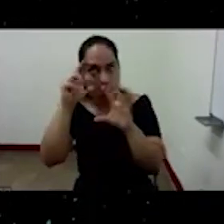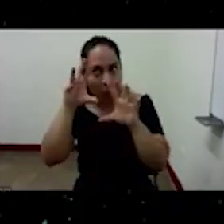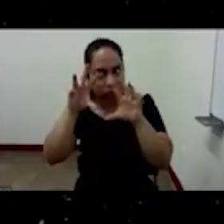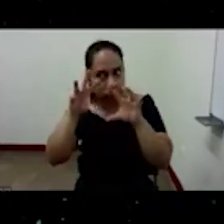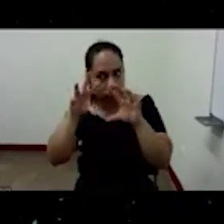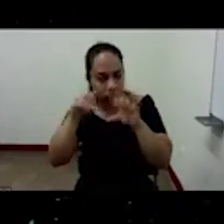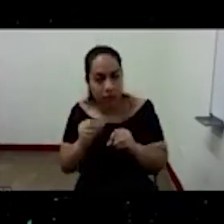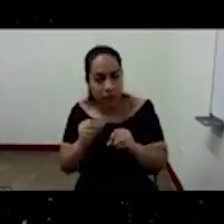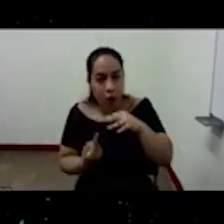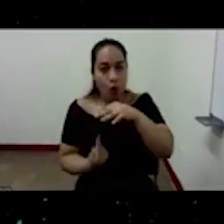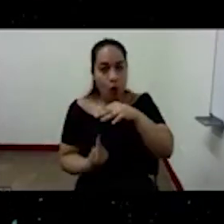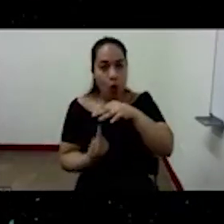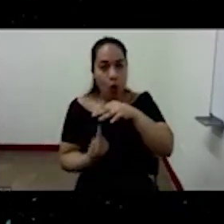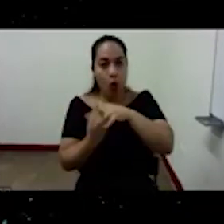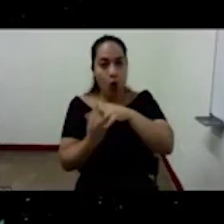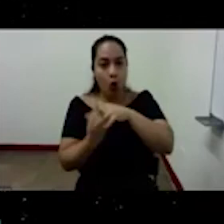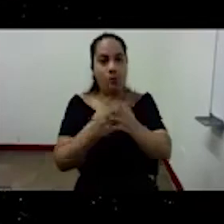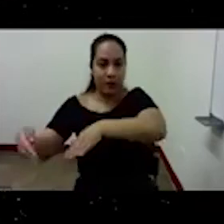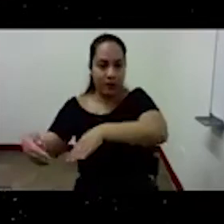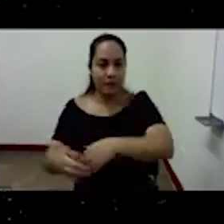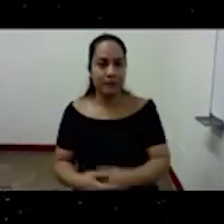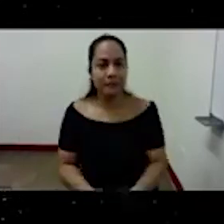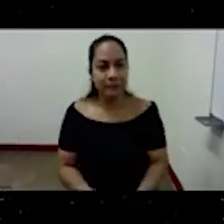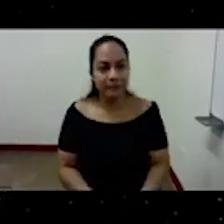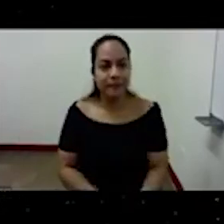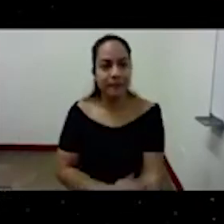origen y la muerte.